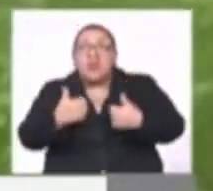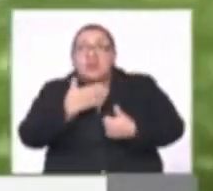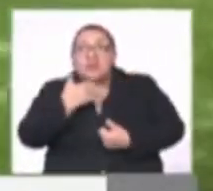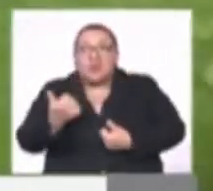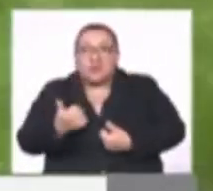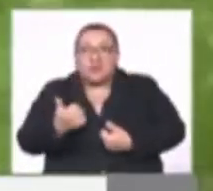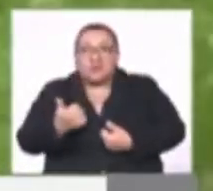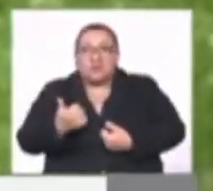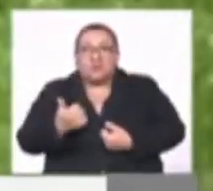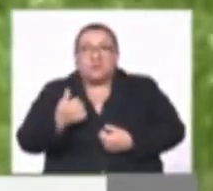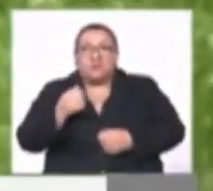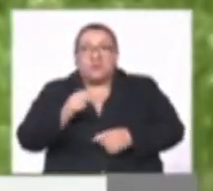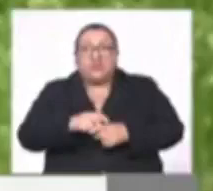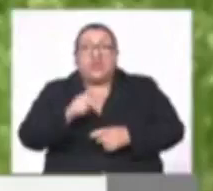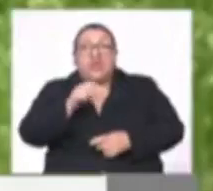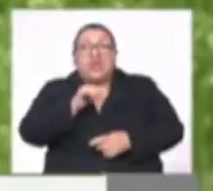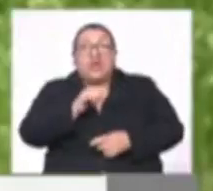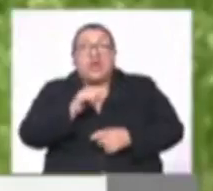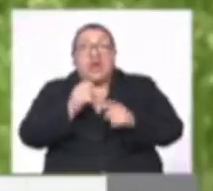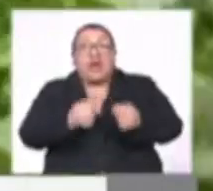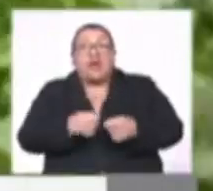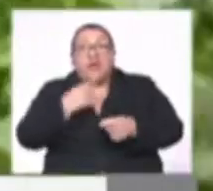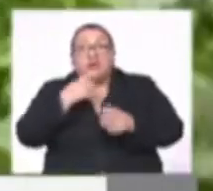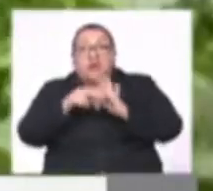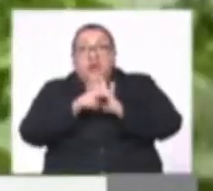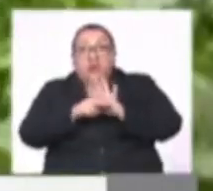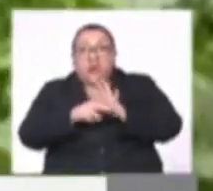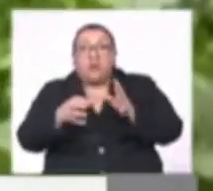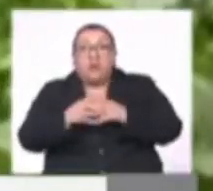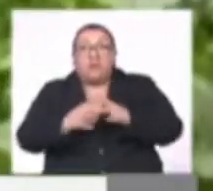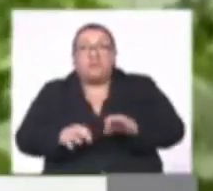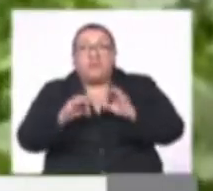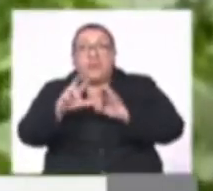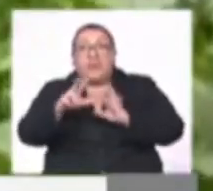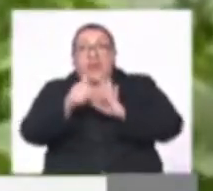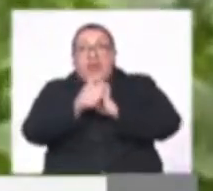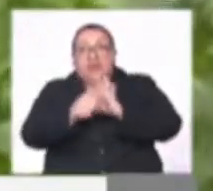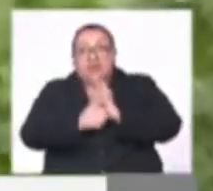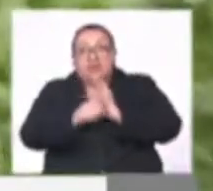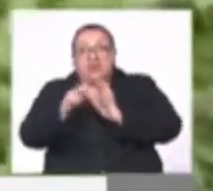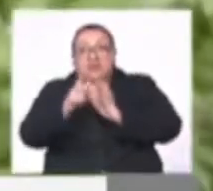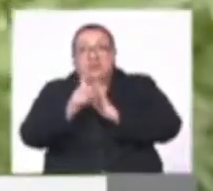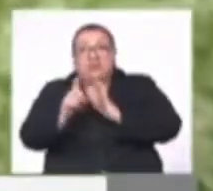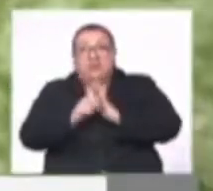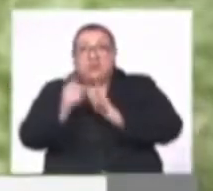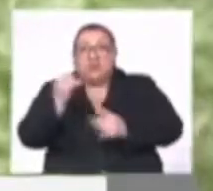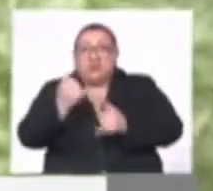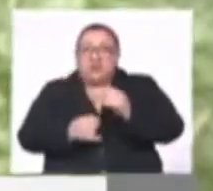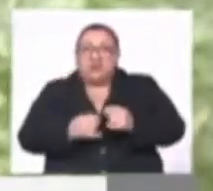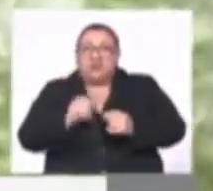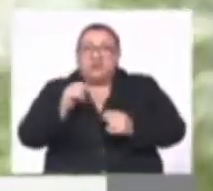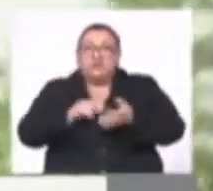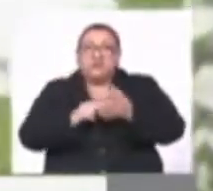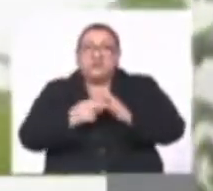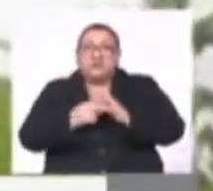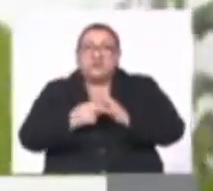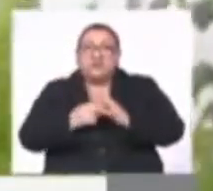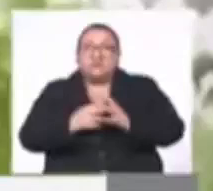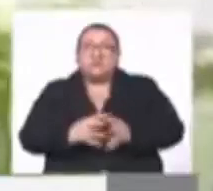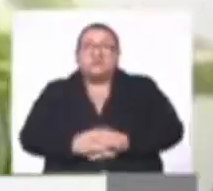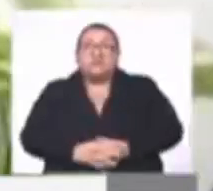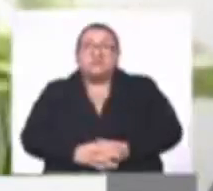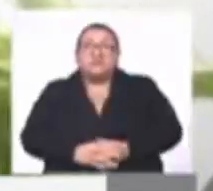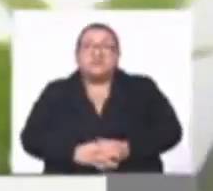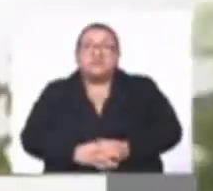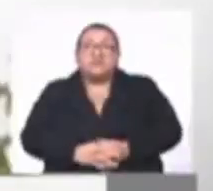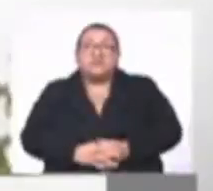Innovación Agraria, INIA. La norma aprobada contiene 3 artículos y una disposición complementaria final. En ellos define su objetivo,